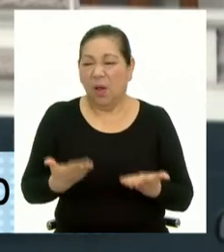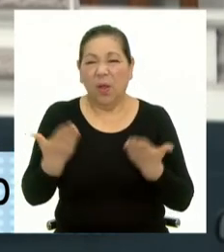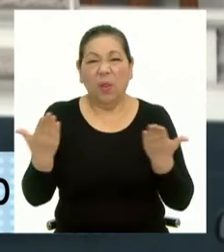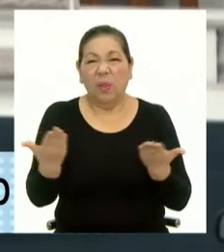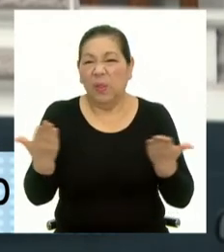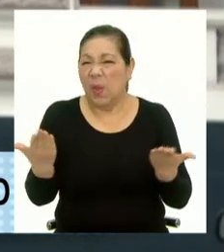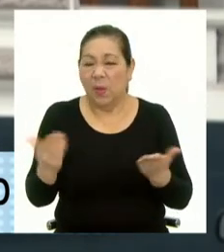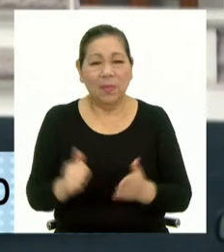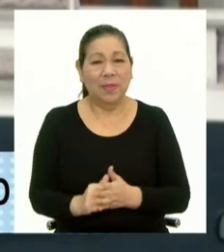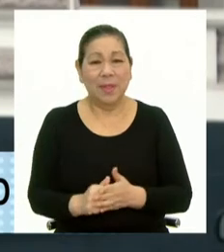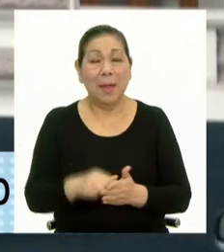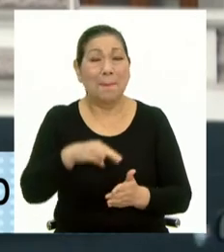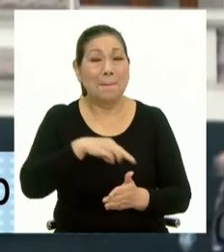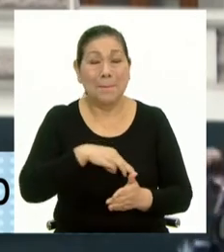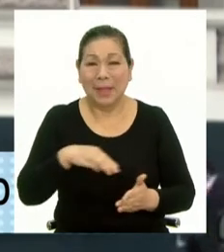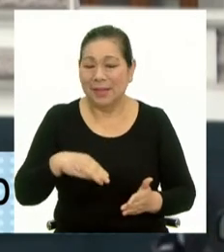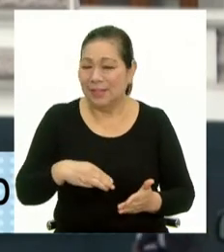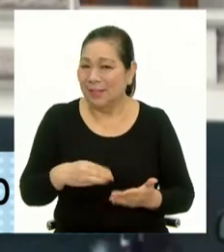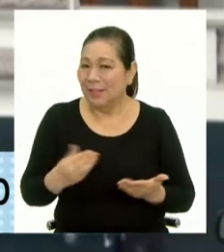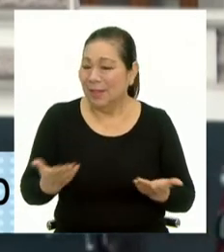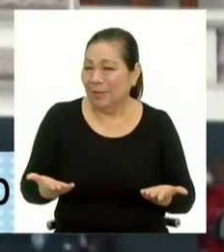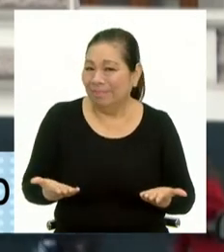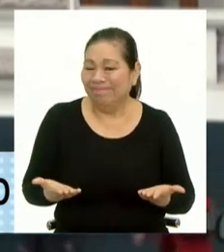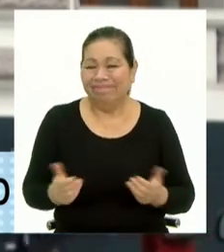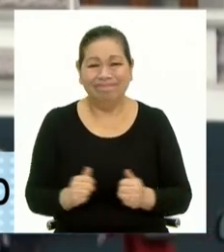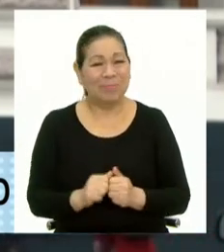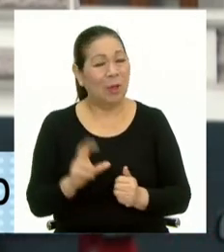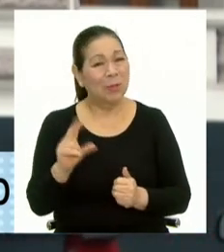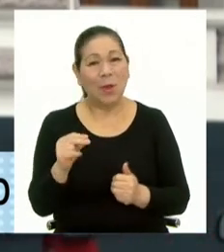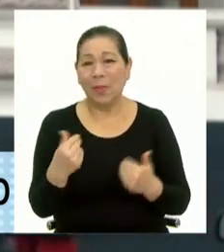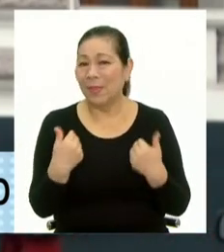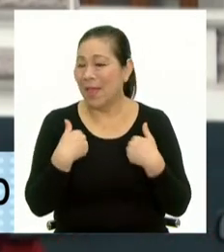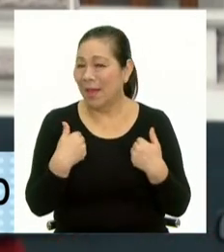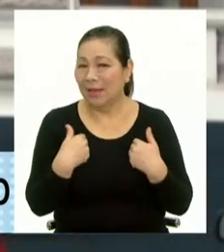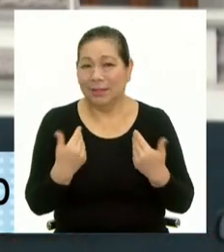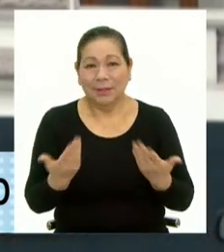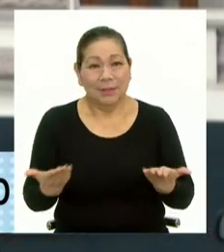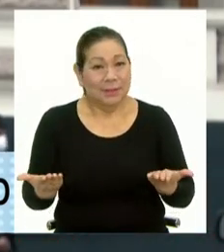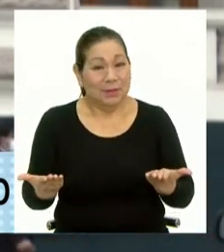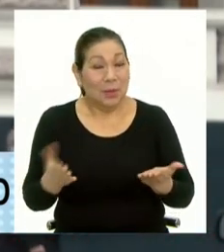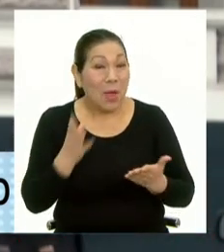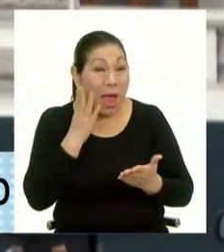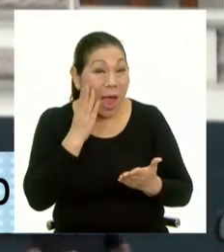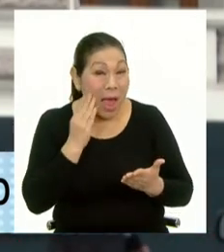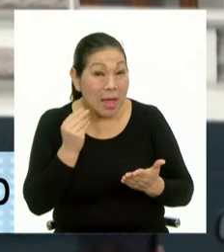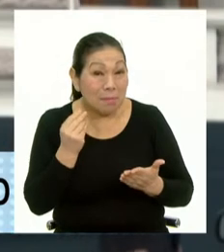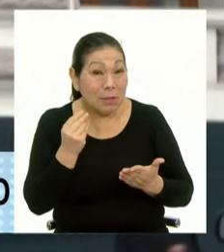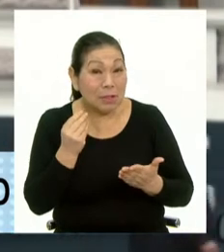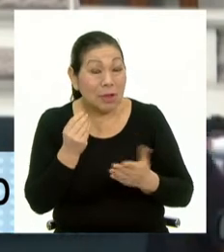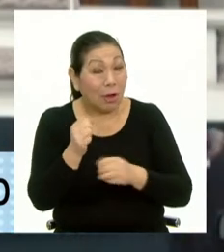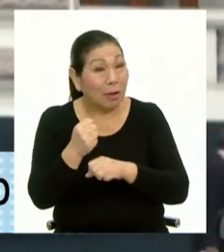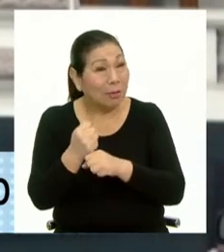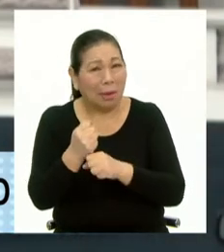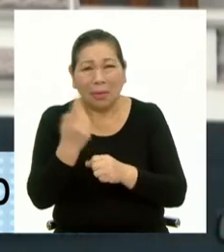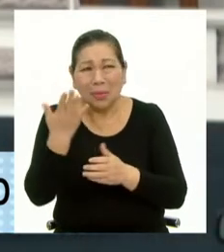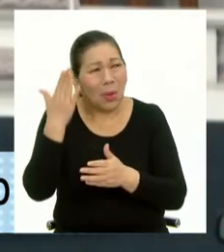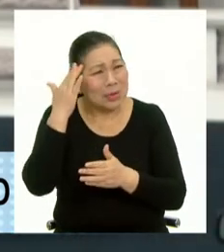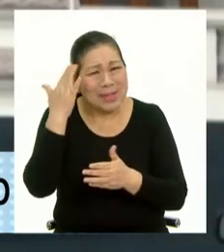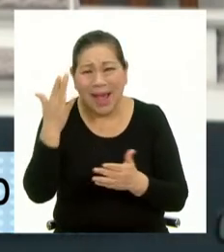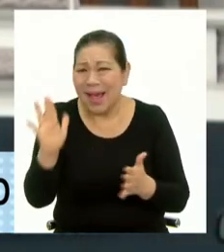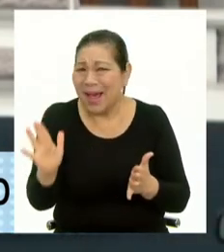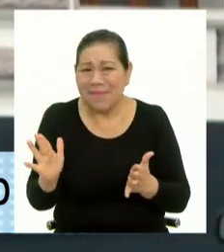tú tienes ministros que además de no tener una experiencia de gestión, no conocen el